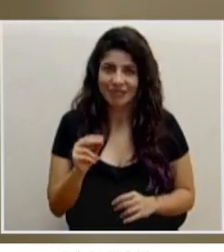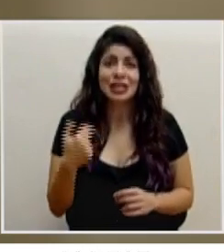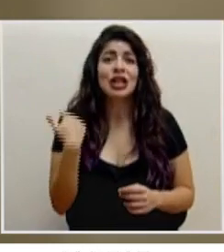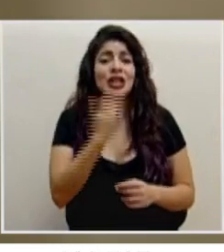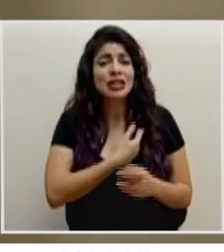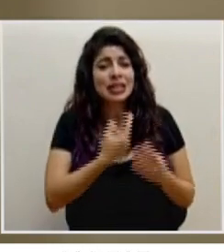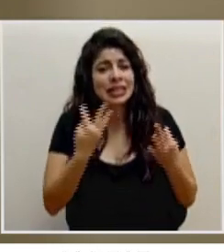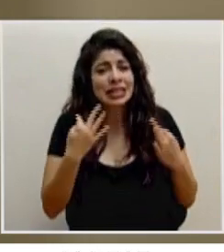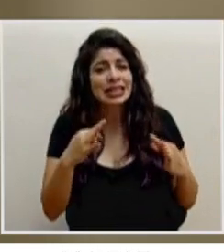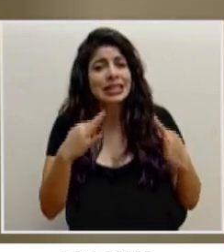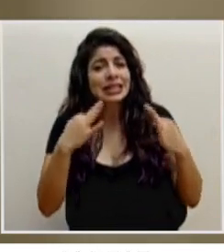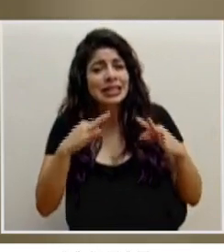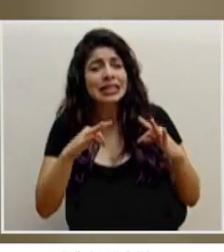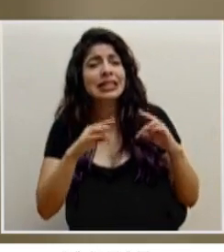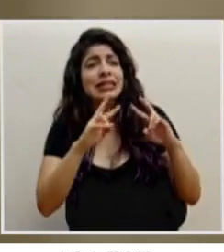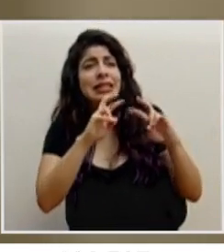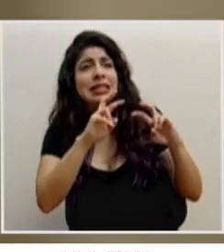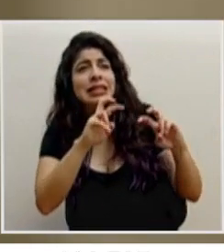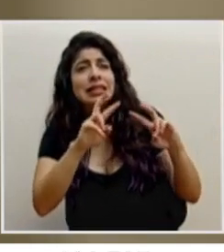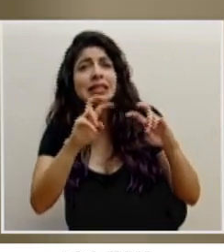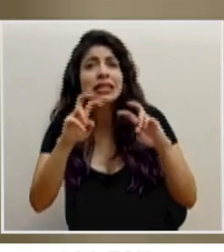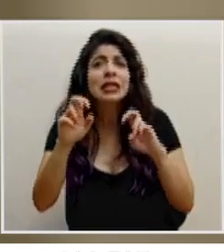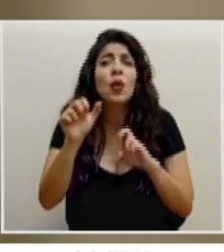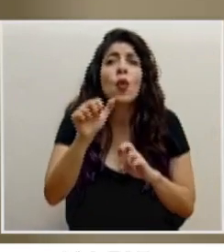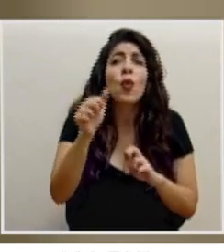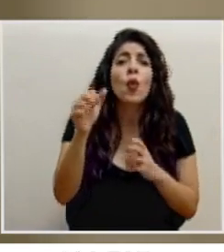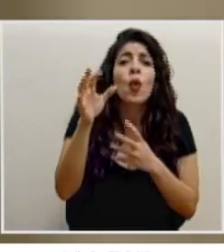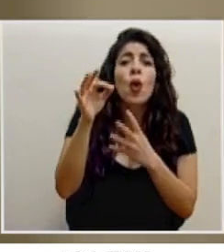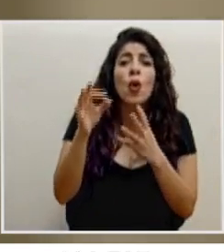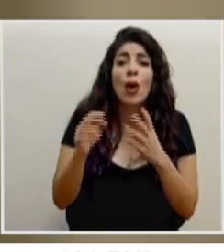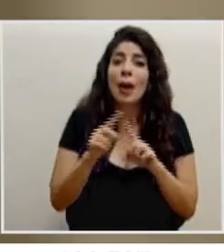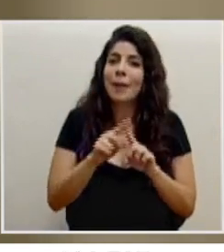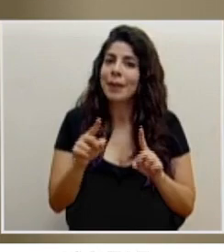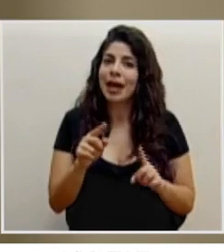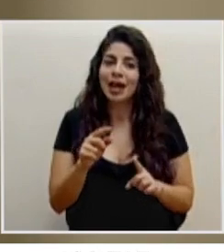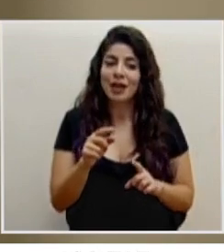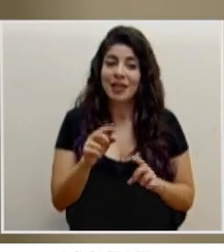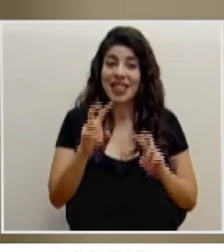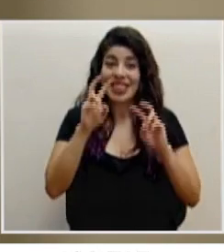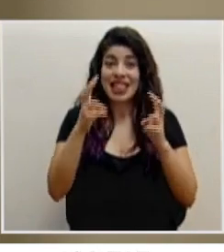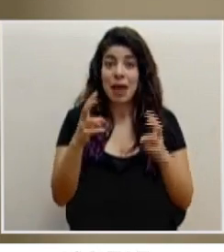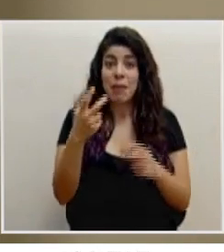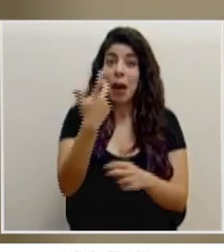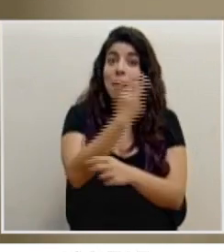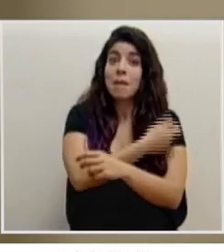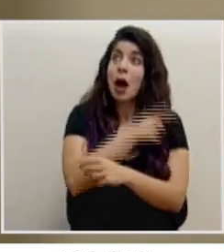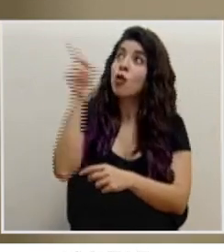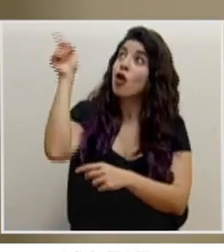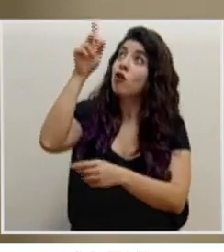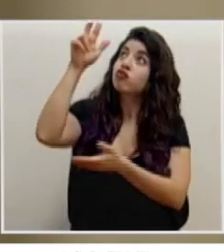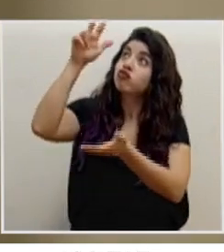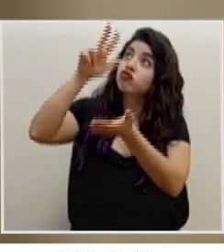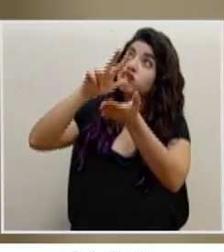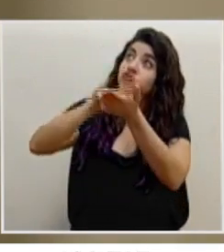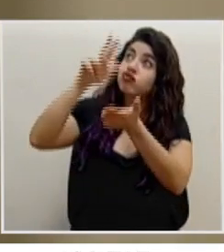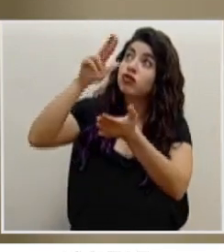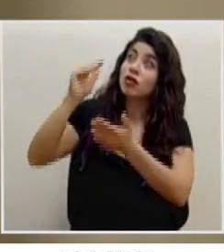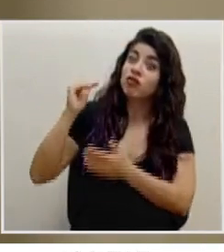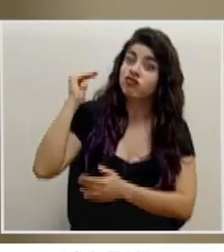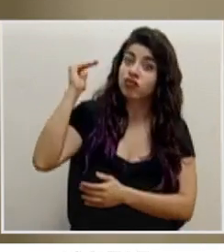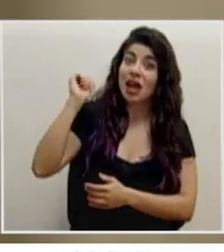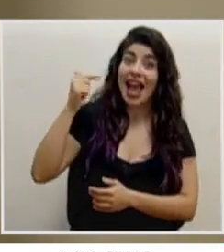Hemos estado tratando de indagar todas esas posibilidades, pero no es que tampoco el asunto de que una vacuna tenga una autorización de una agencia estricta